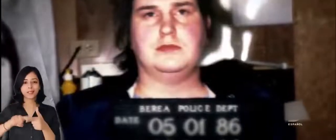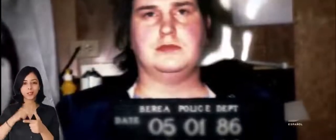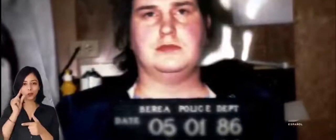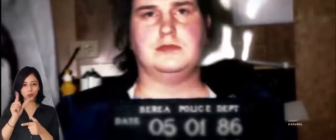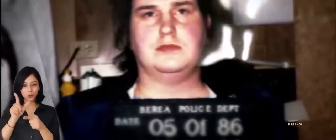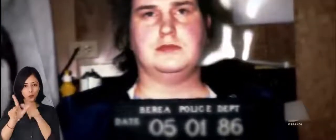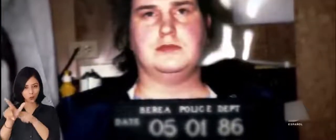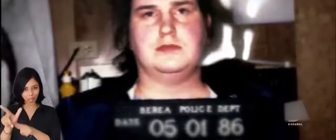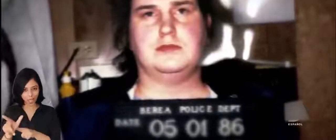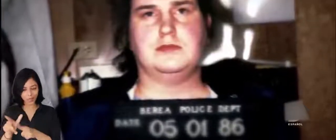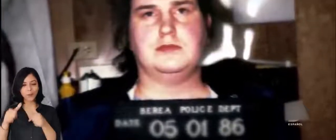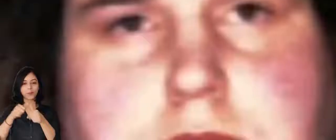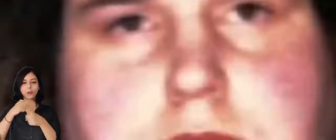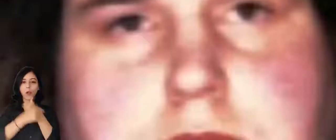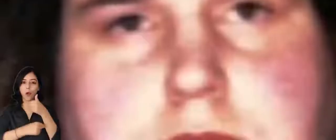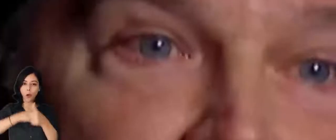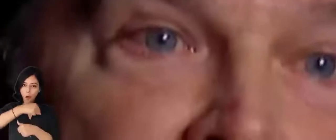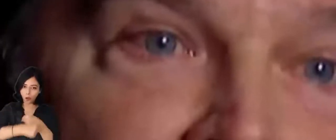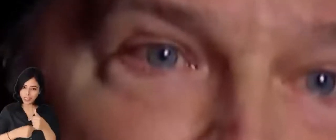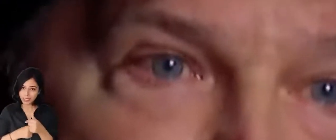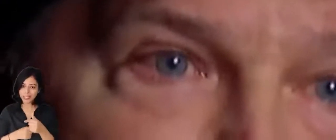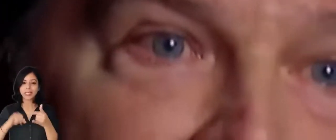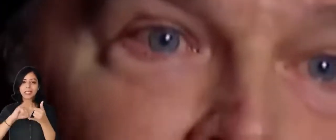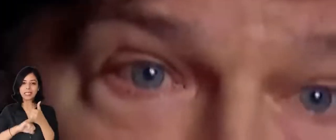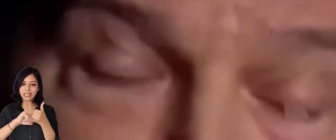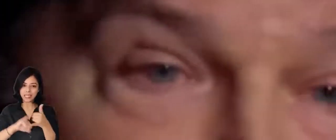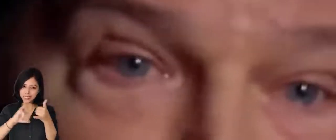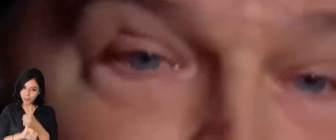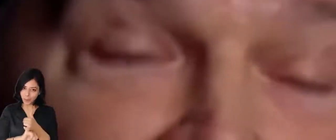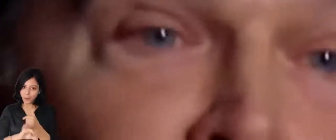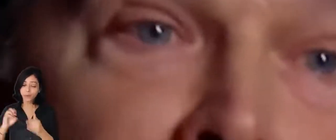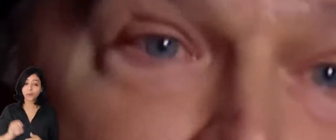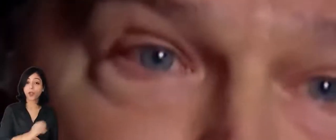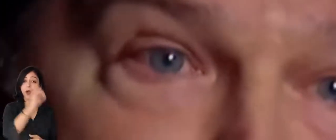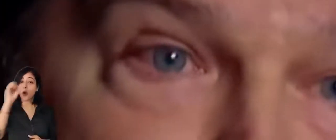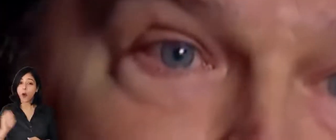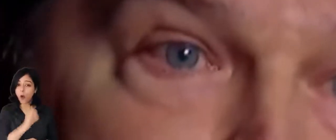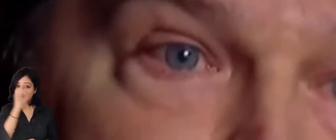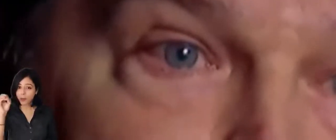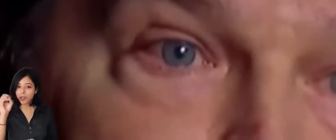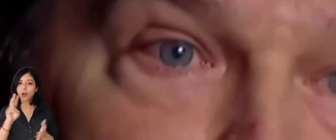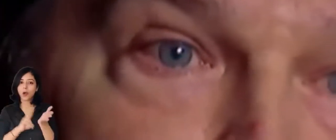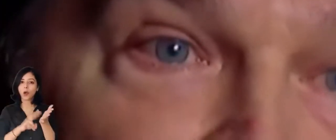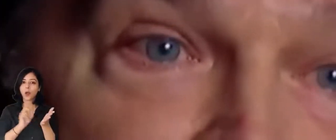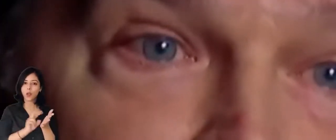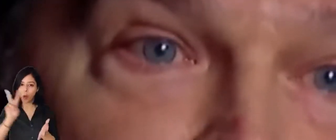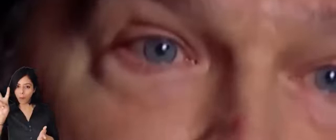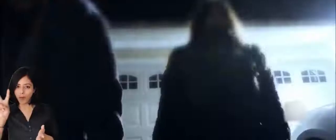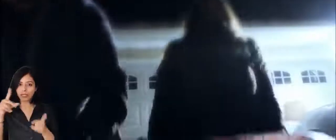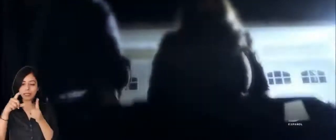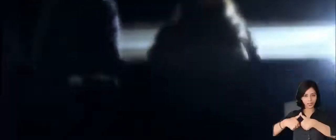sábana, cargarla en un auto y terminar arrojando el cuerpo en el... ¿Está mal? Fue un